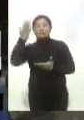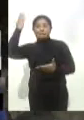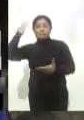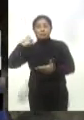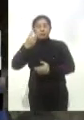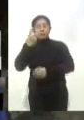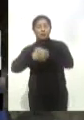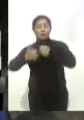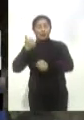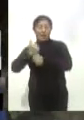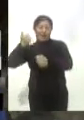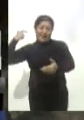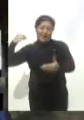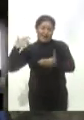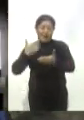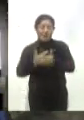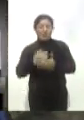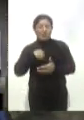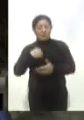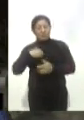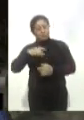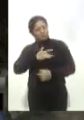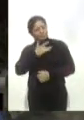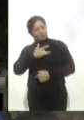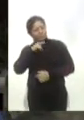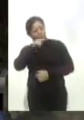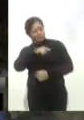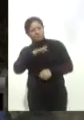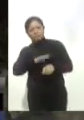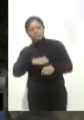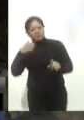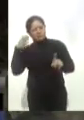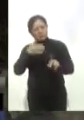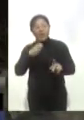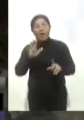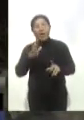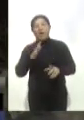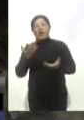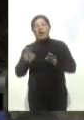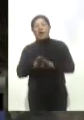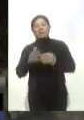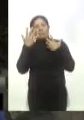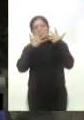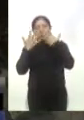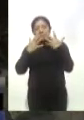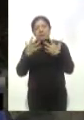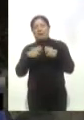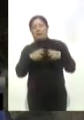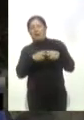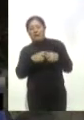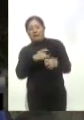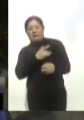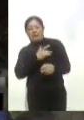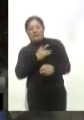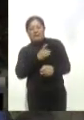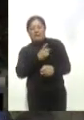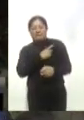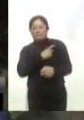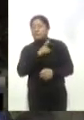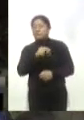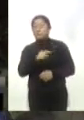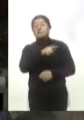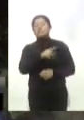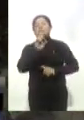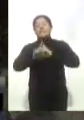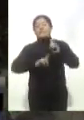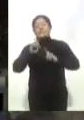con ellos, pues yo siento que me voy a dar a la tarea que no sentimos que se nos vaya a dificultar. Como es un deporte individual, entonces como que eso aparte